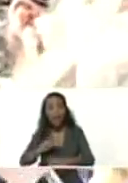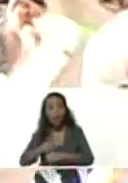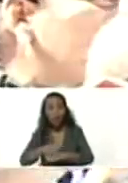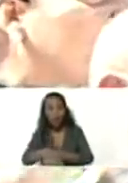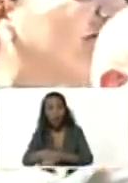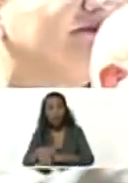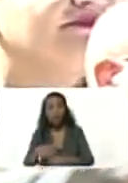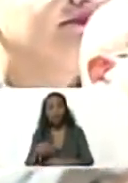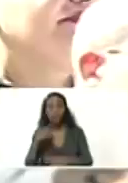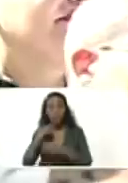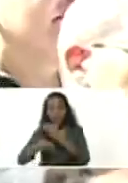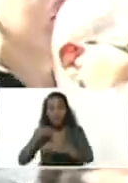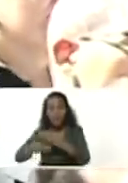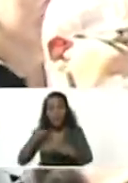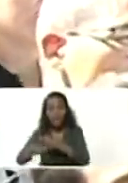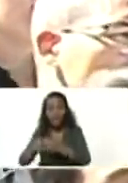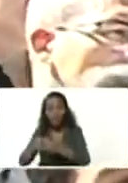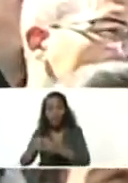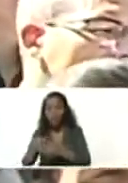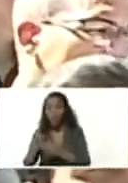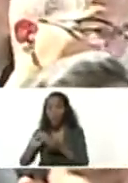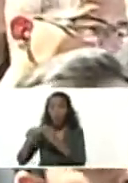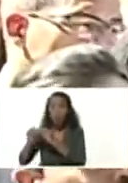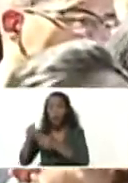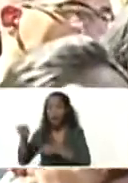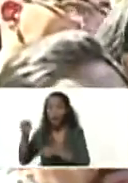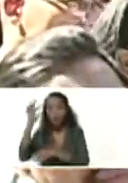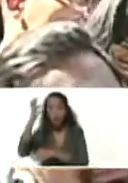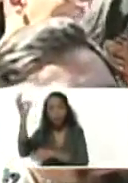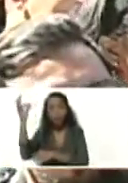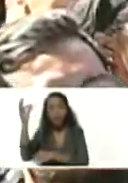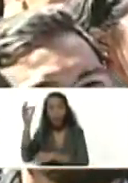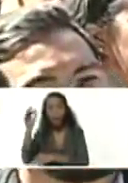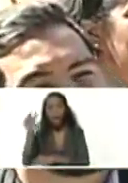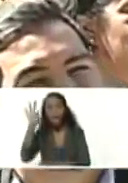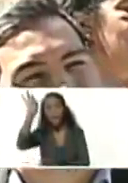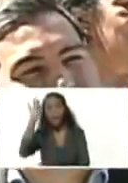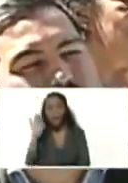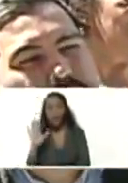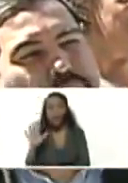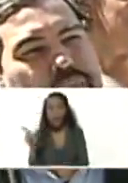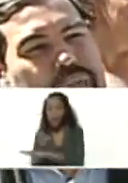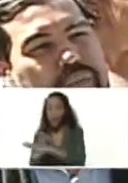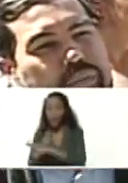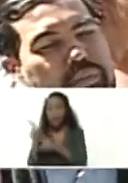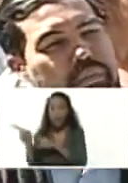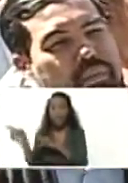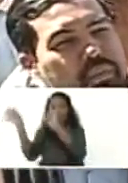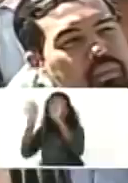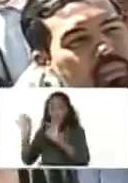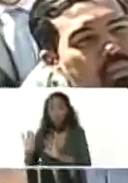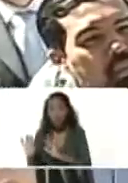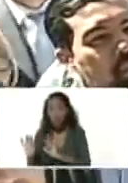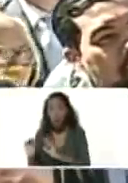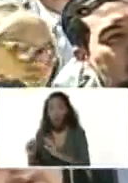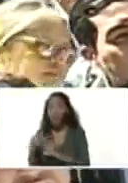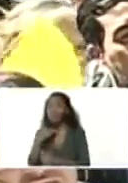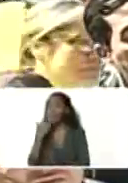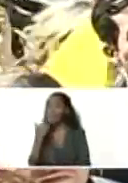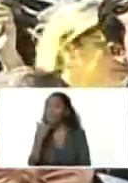se han conformado estos consejos pastorales de gobierno. Correcto. Que es la forma y la manera de